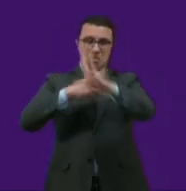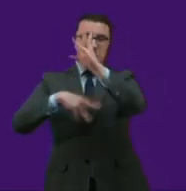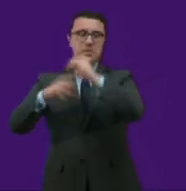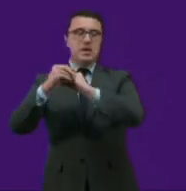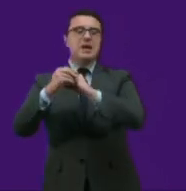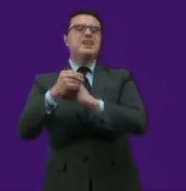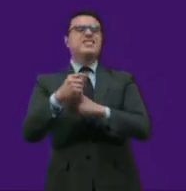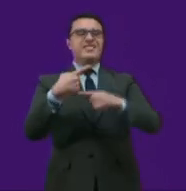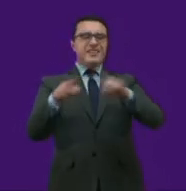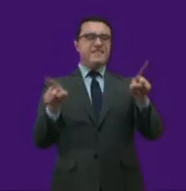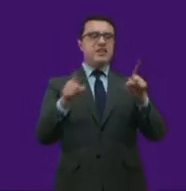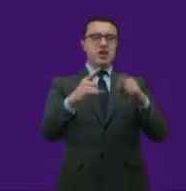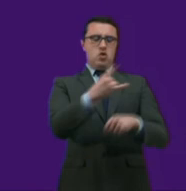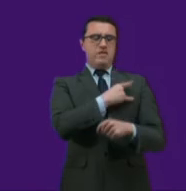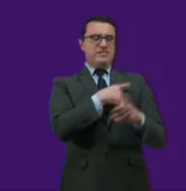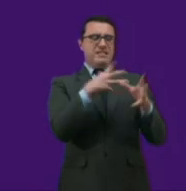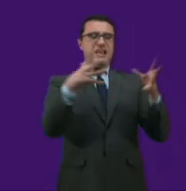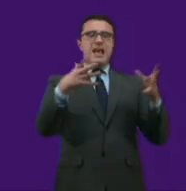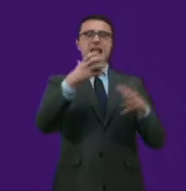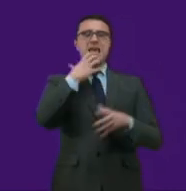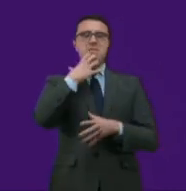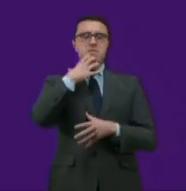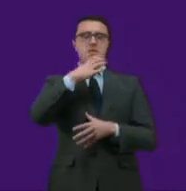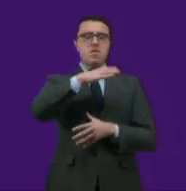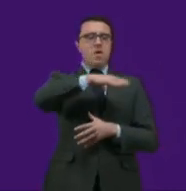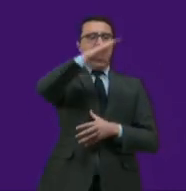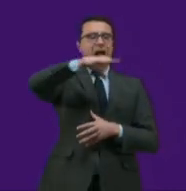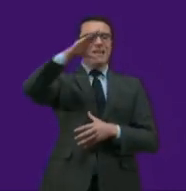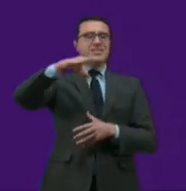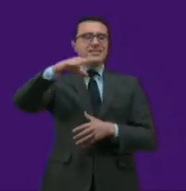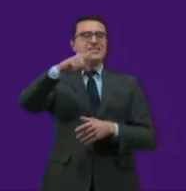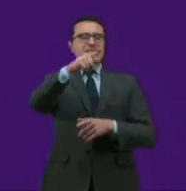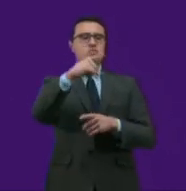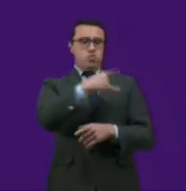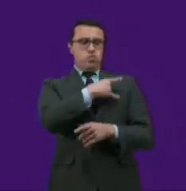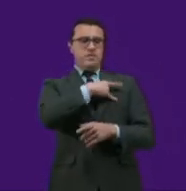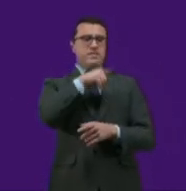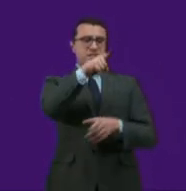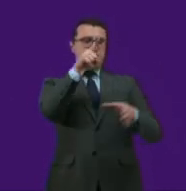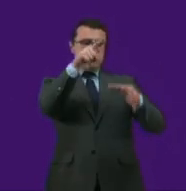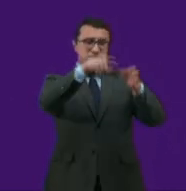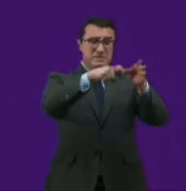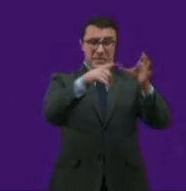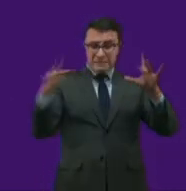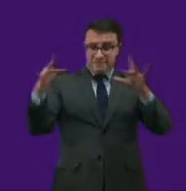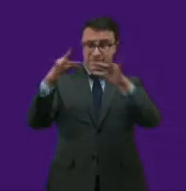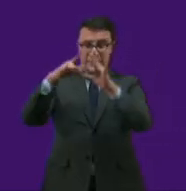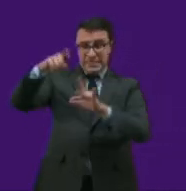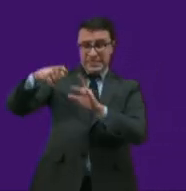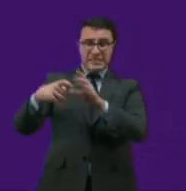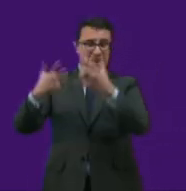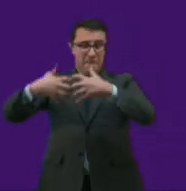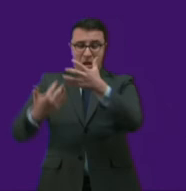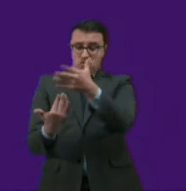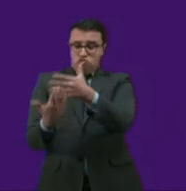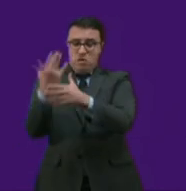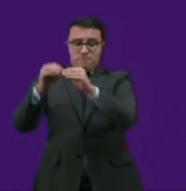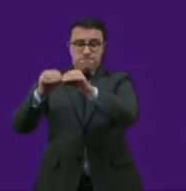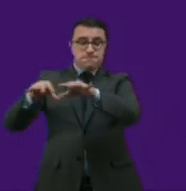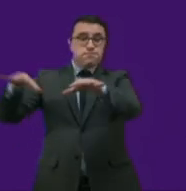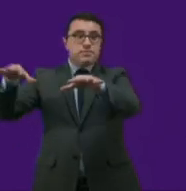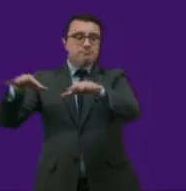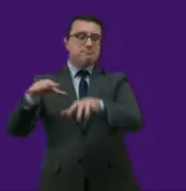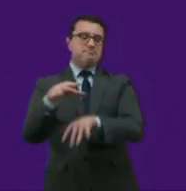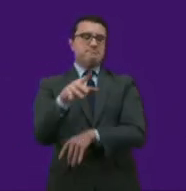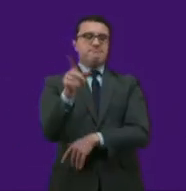grandes universidades como los Andes, que, pues, no tienen el pensum que necesitan las startups. Entonces, el